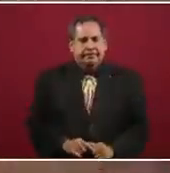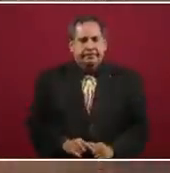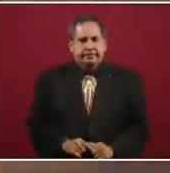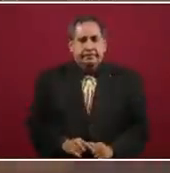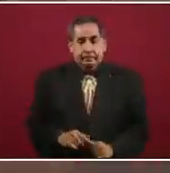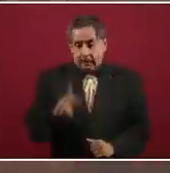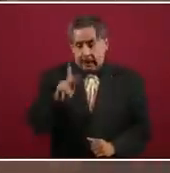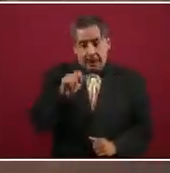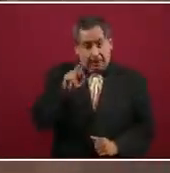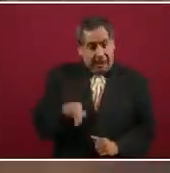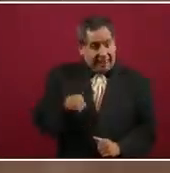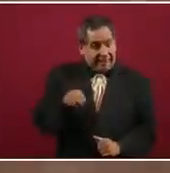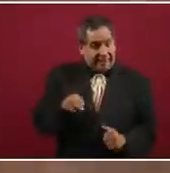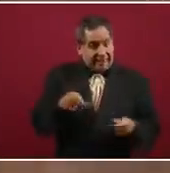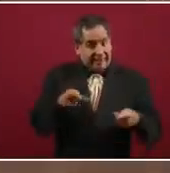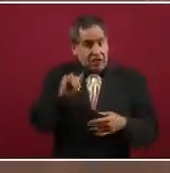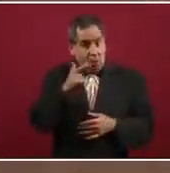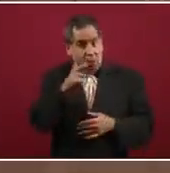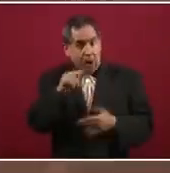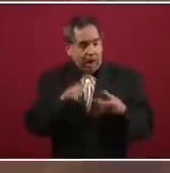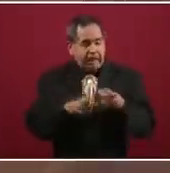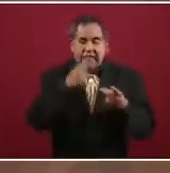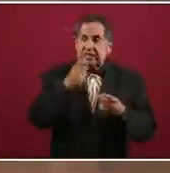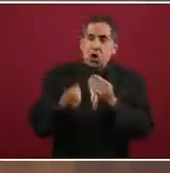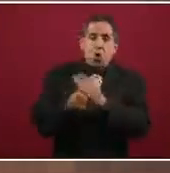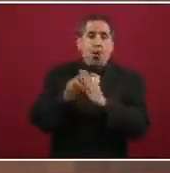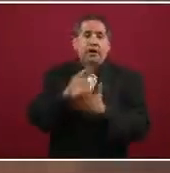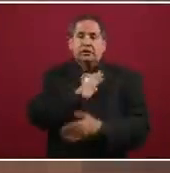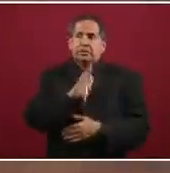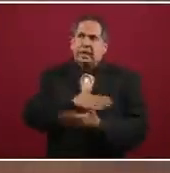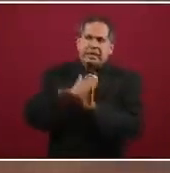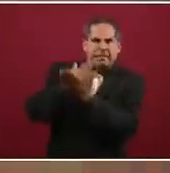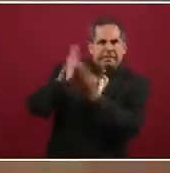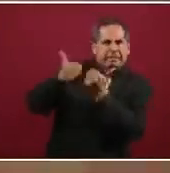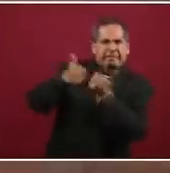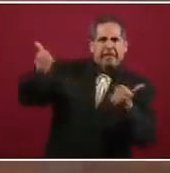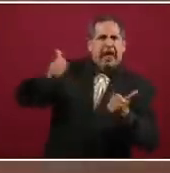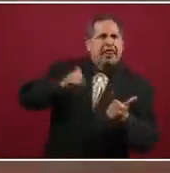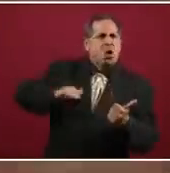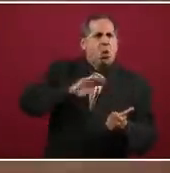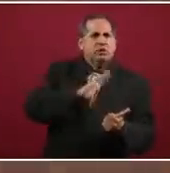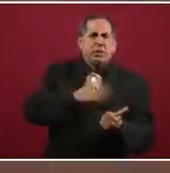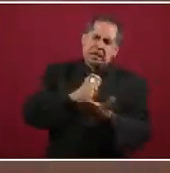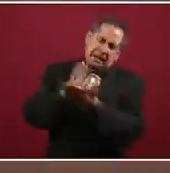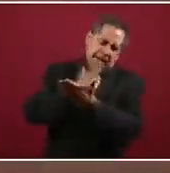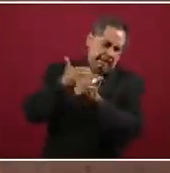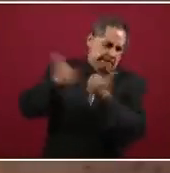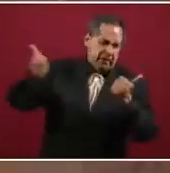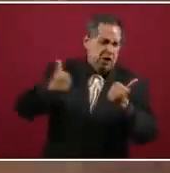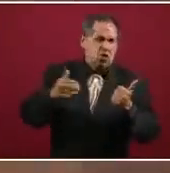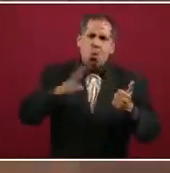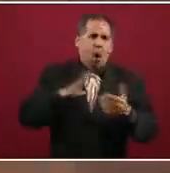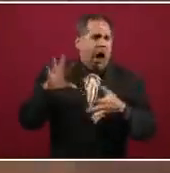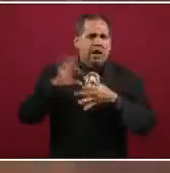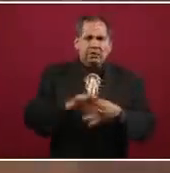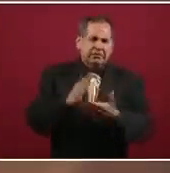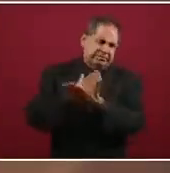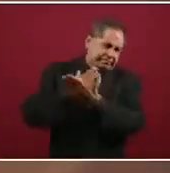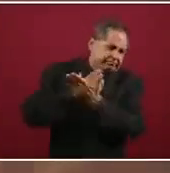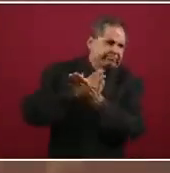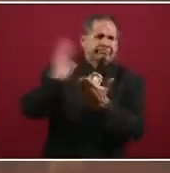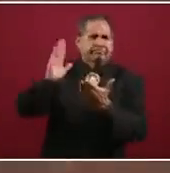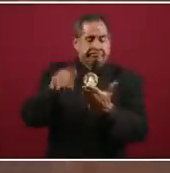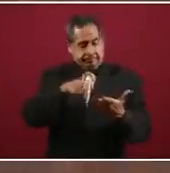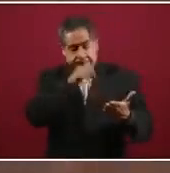El Plan de Iguala señala que la Nueva España es independiente de la antigua y de toda otra potencia. De igual manera,